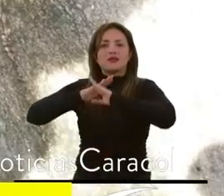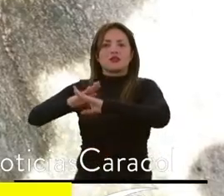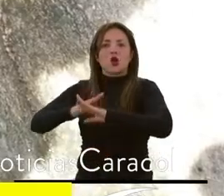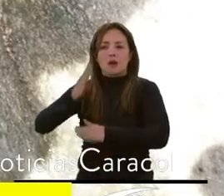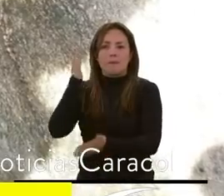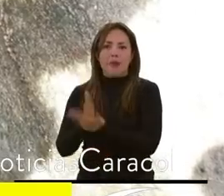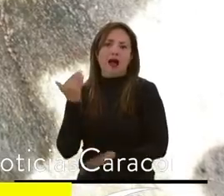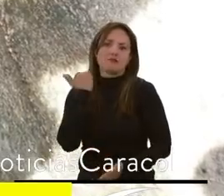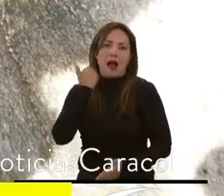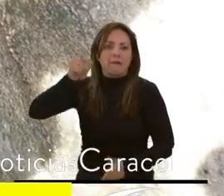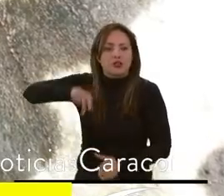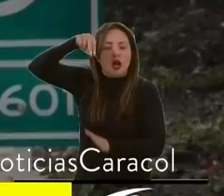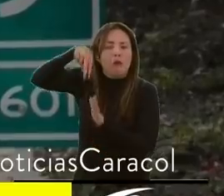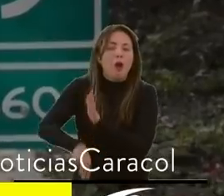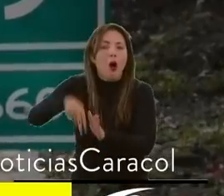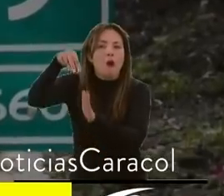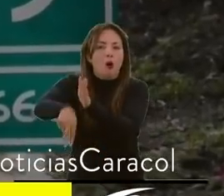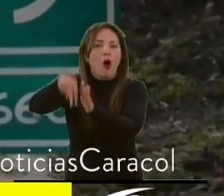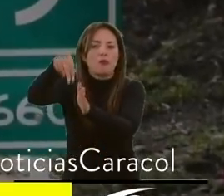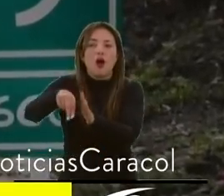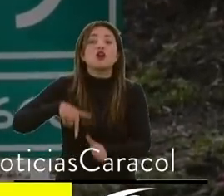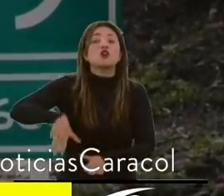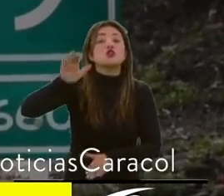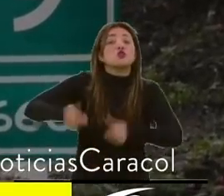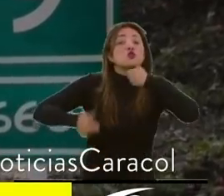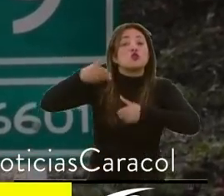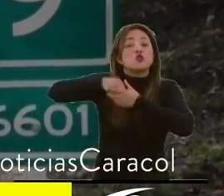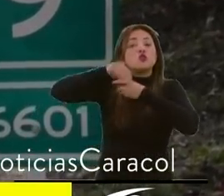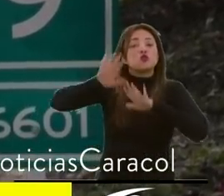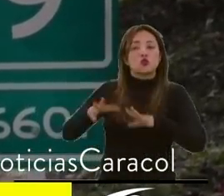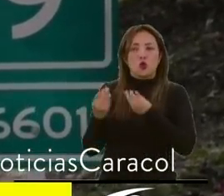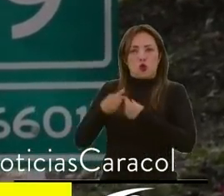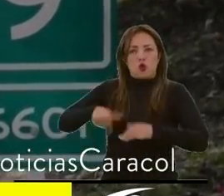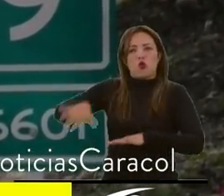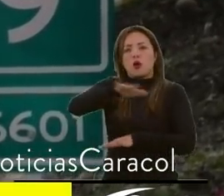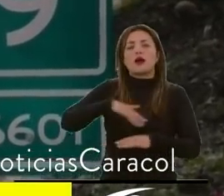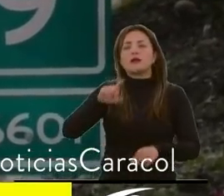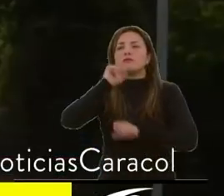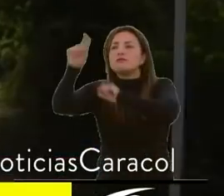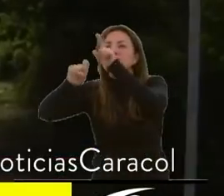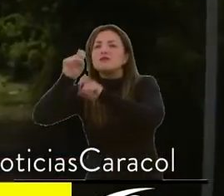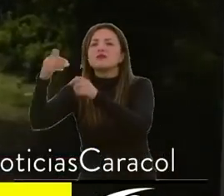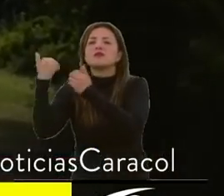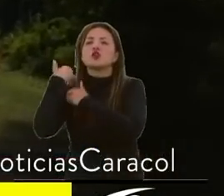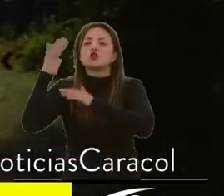trampas, las autoridades de Barranca Bermeja aseguraron que harán las consultas con la Agencia Nacional de Infraestructura.